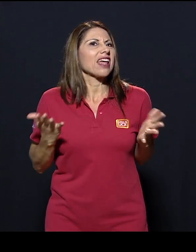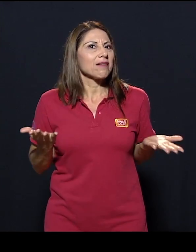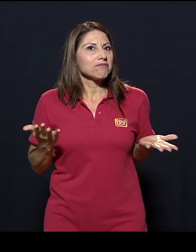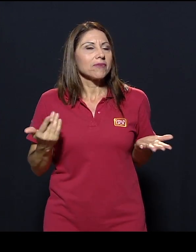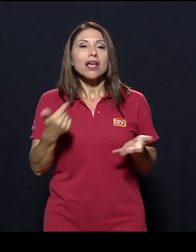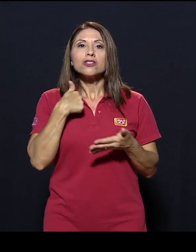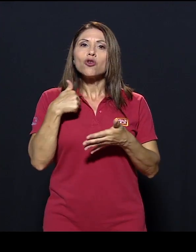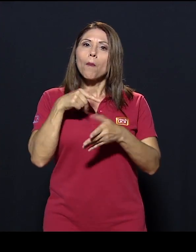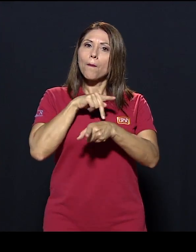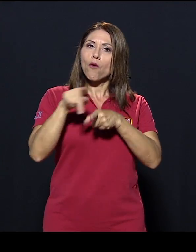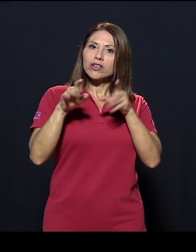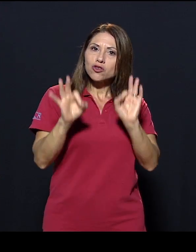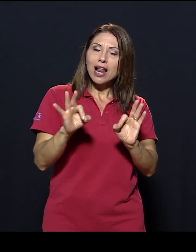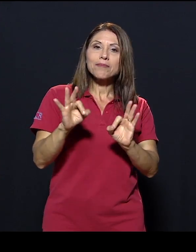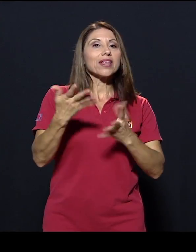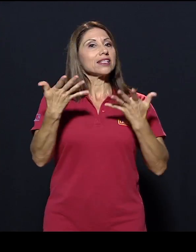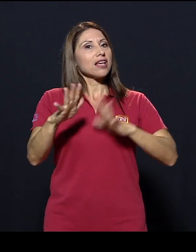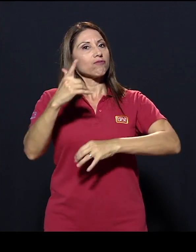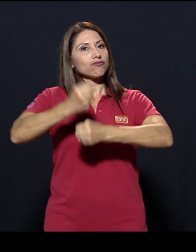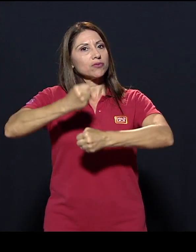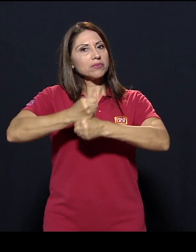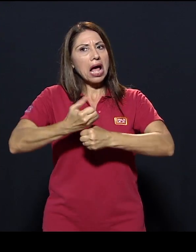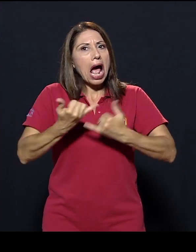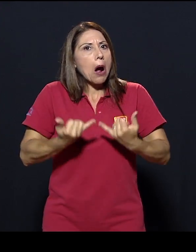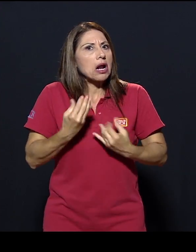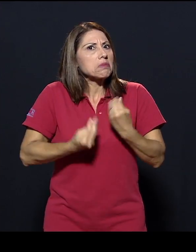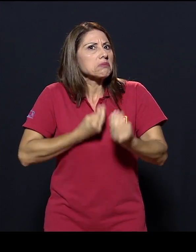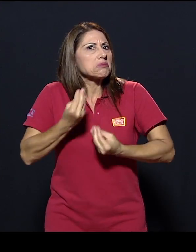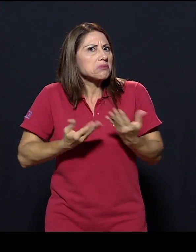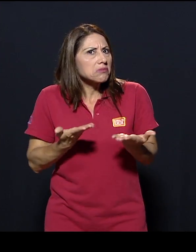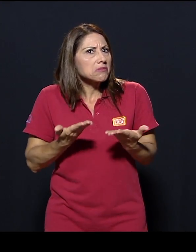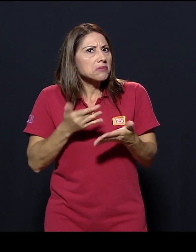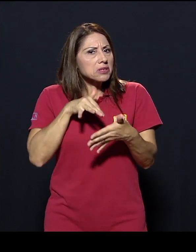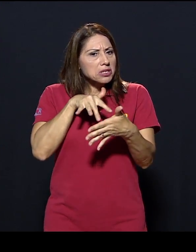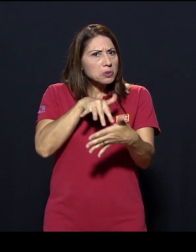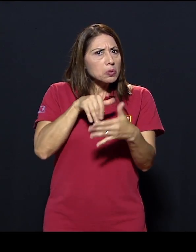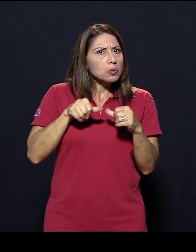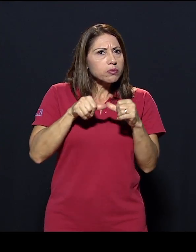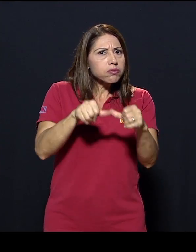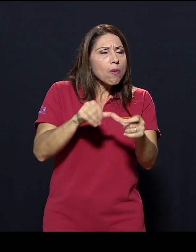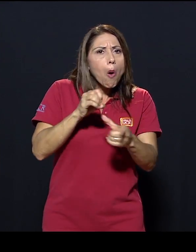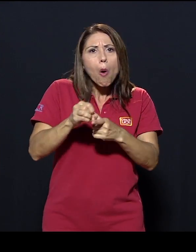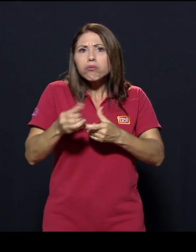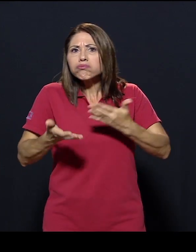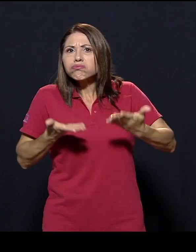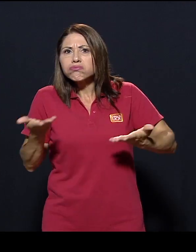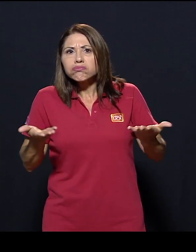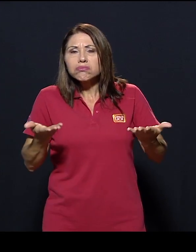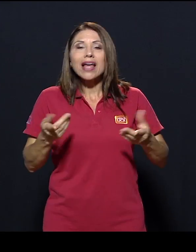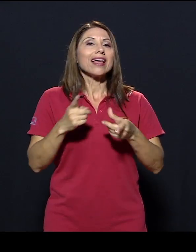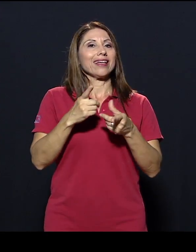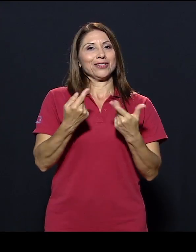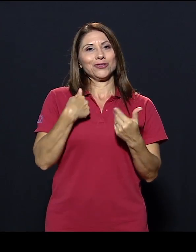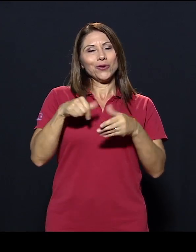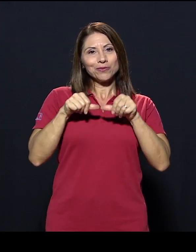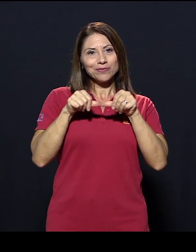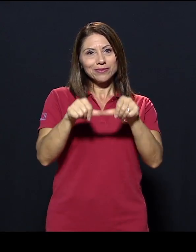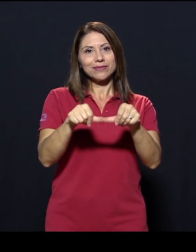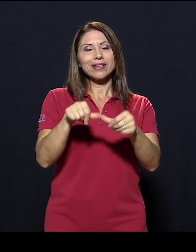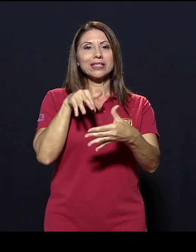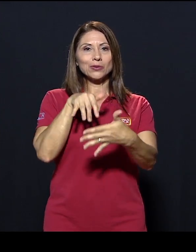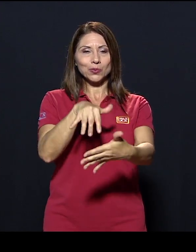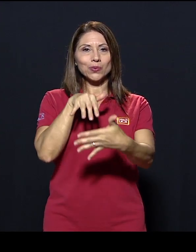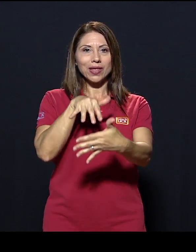qué? O sea, bueno, ya soy profesional, tengo mi trabajo, ¿ahora qué sigue, verdad? ¿Seguir estudiando o qué? Entonces, yo